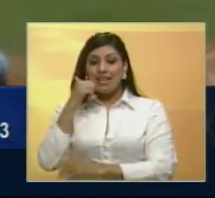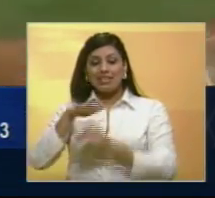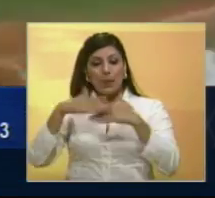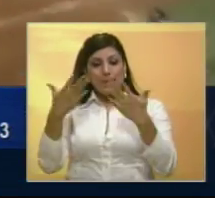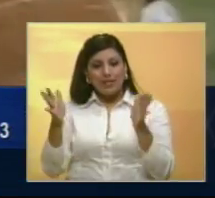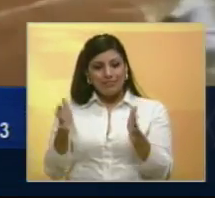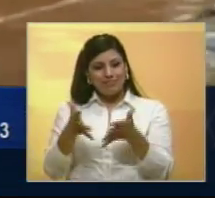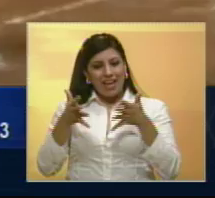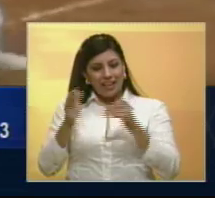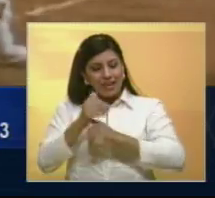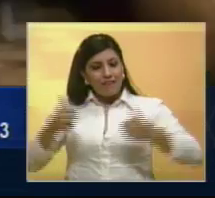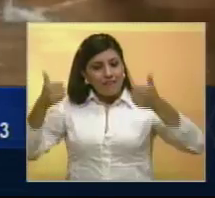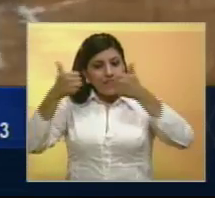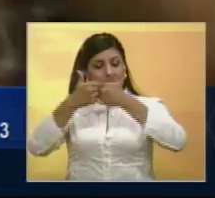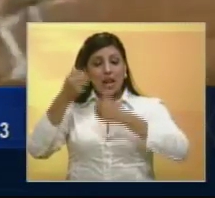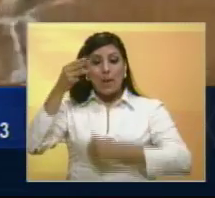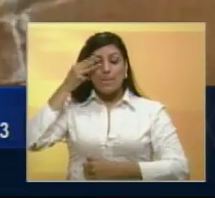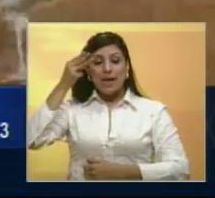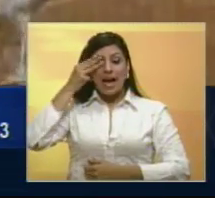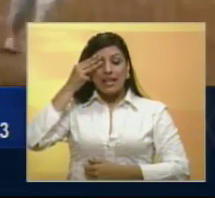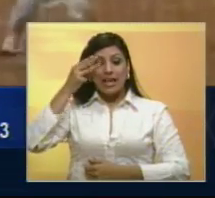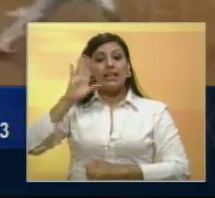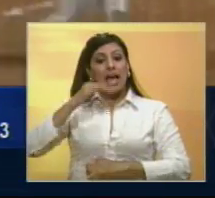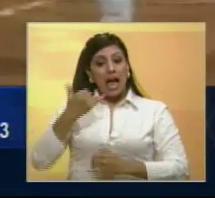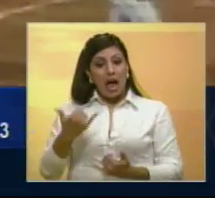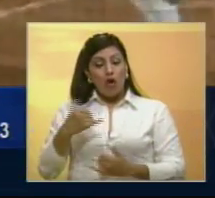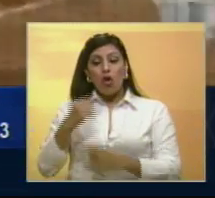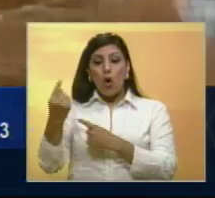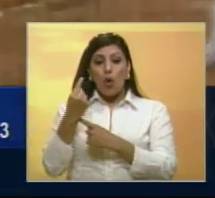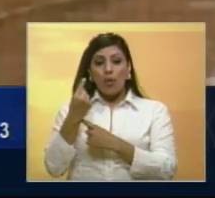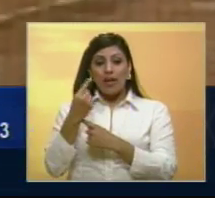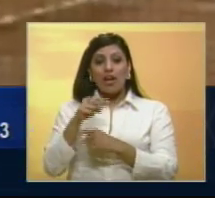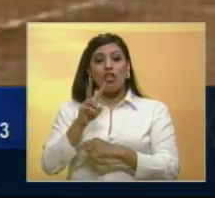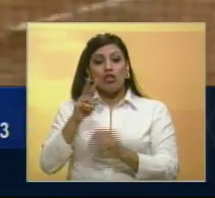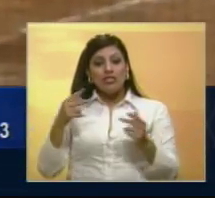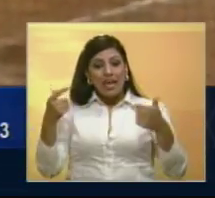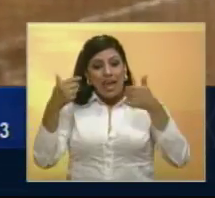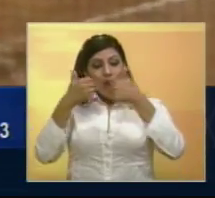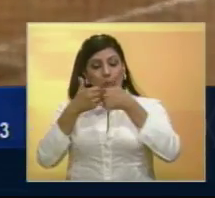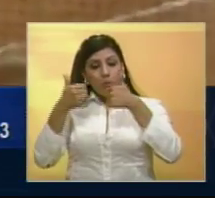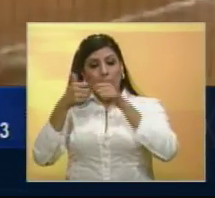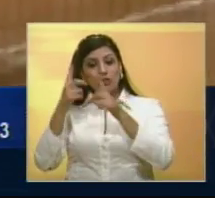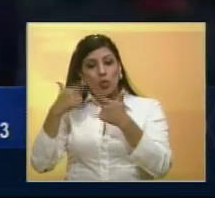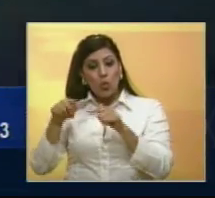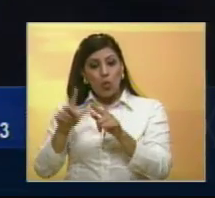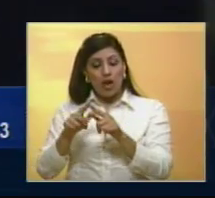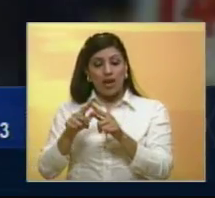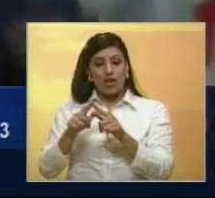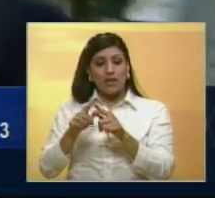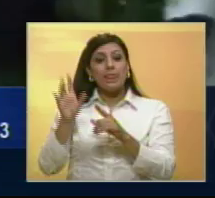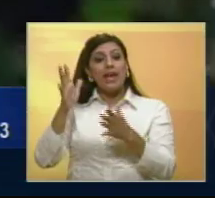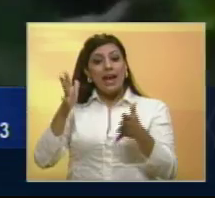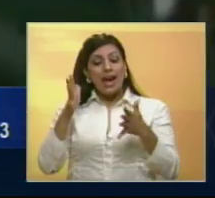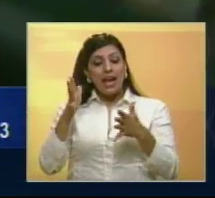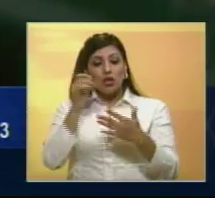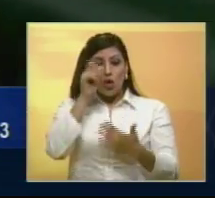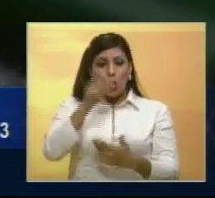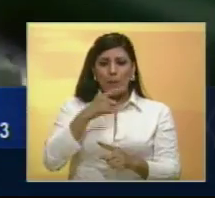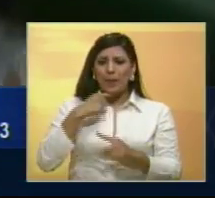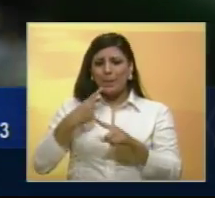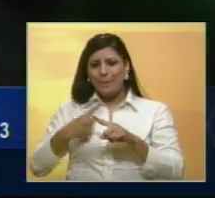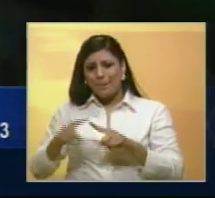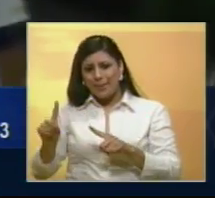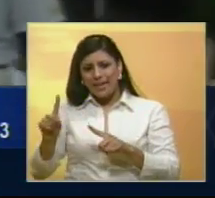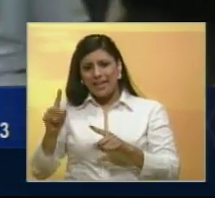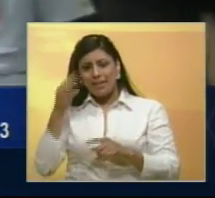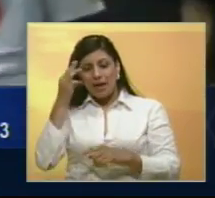clasificación a la final. Por Magallanes, por su parte, está obligado a ganar los 2 encuentros en el José Bernardo Pérez. Ganó Lois Padrón, perdió Jan